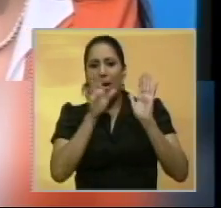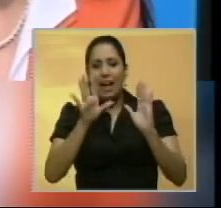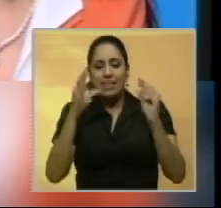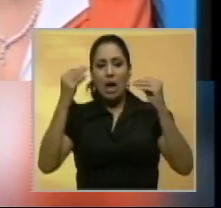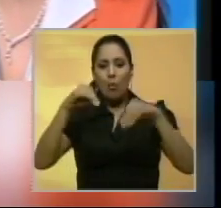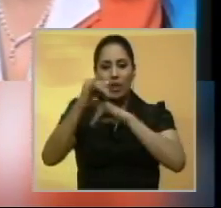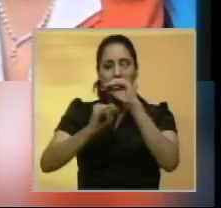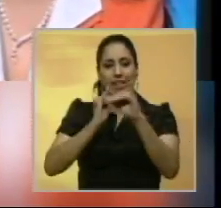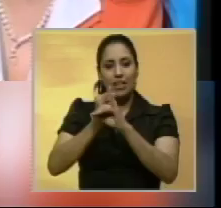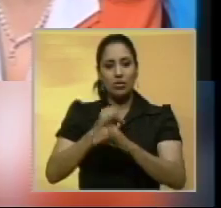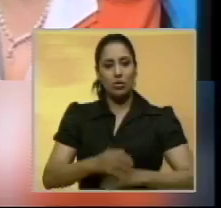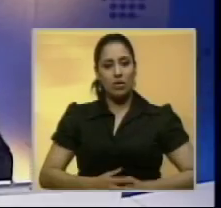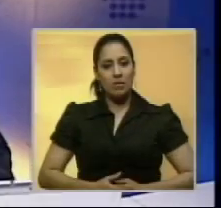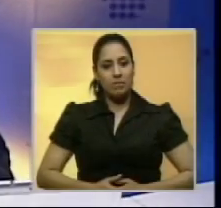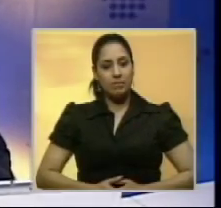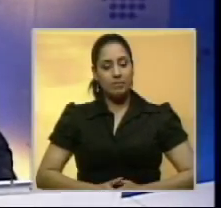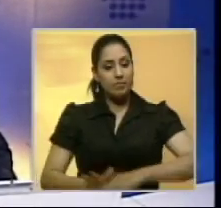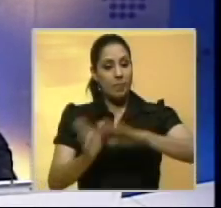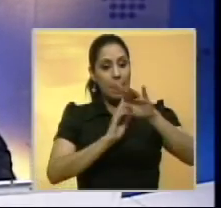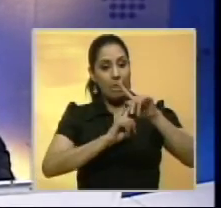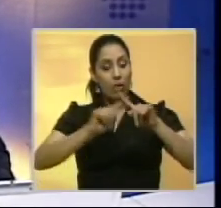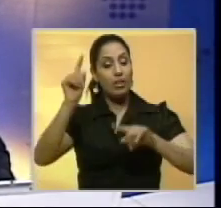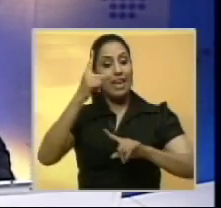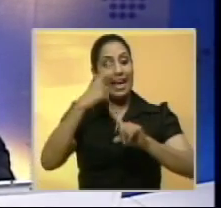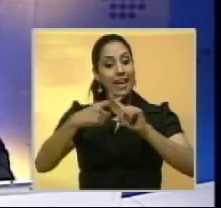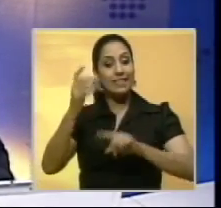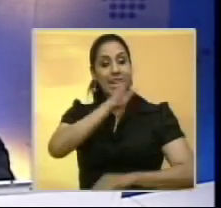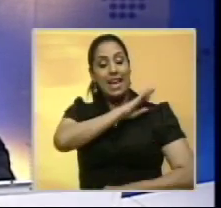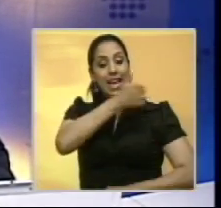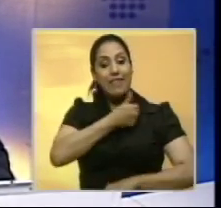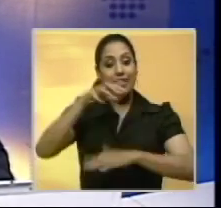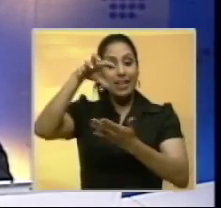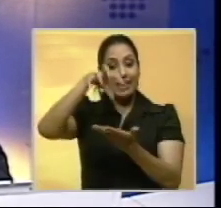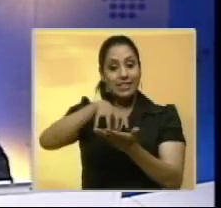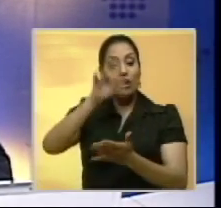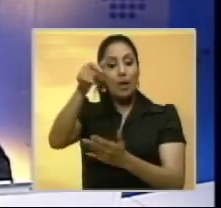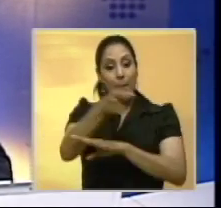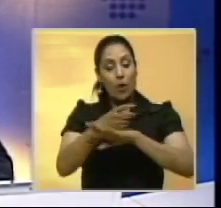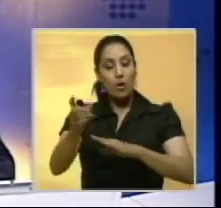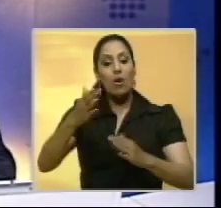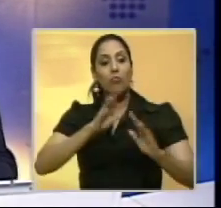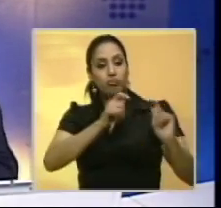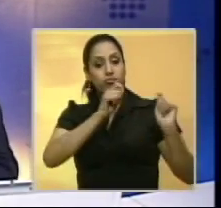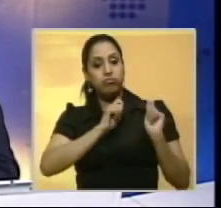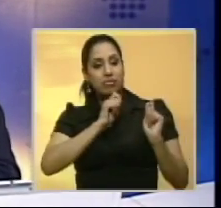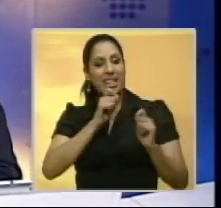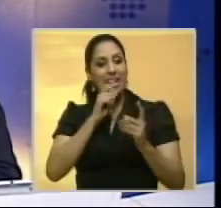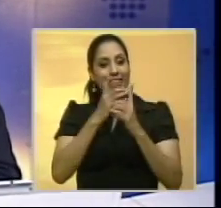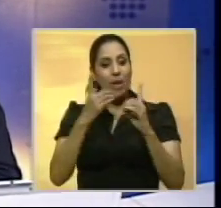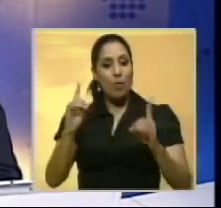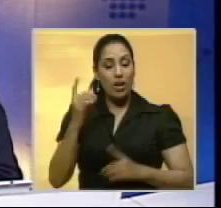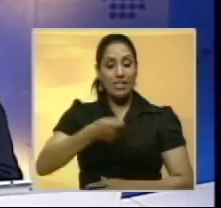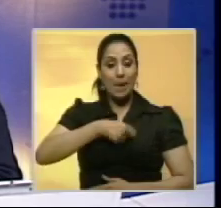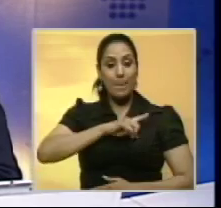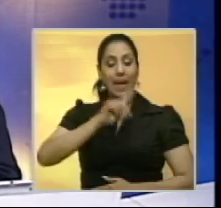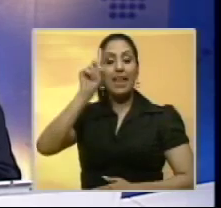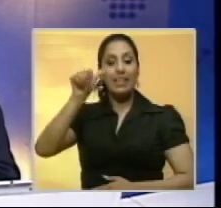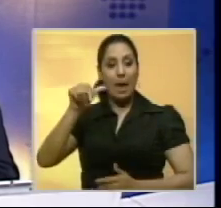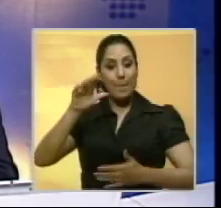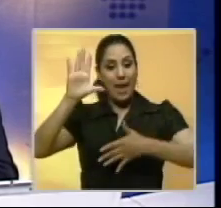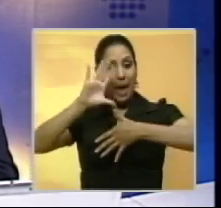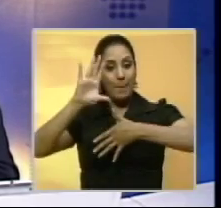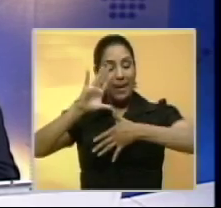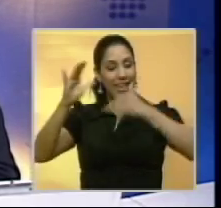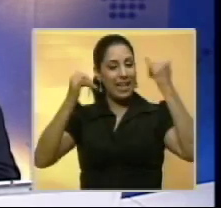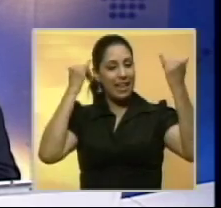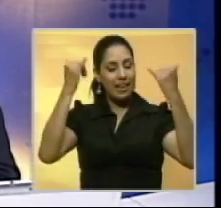derecho internacional. Exjefes de Estado y Gobierno pertenecientes a la Iniciativa Democrática de España y las Américas IDEA se